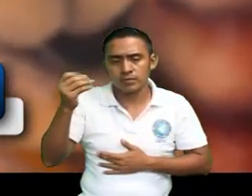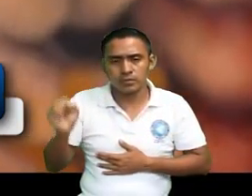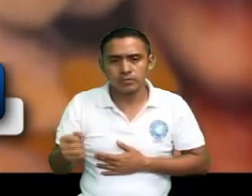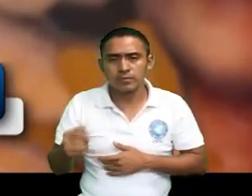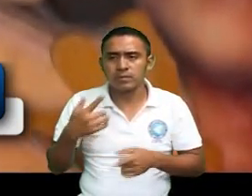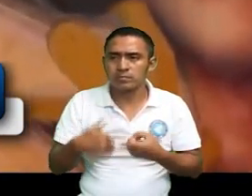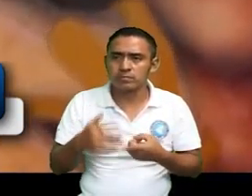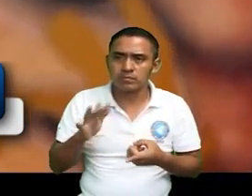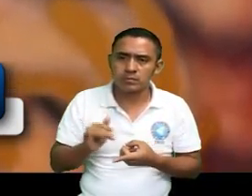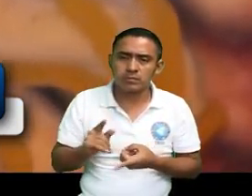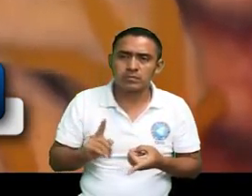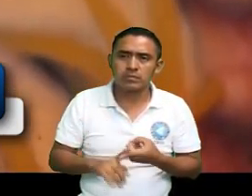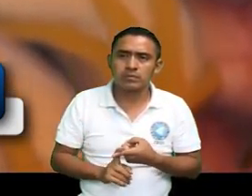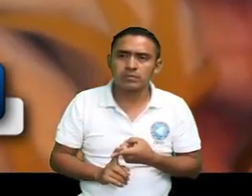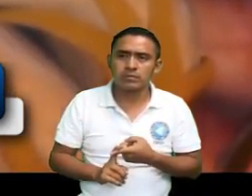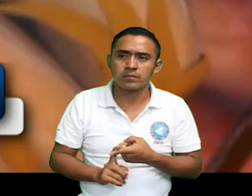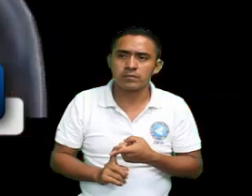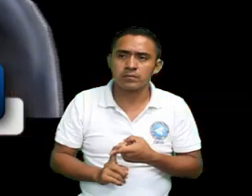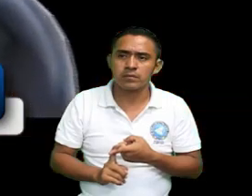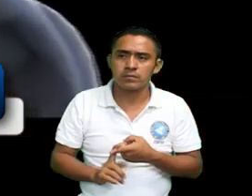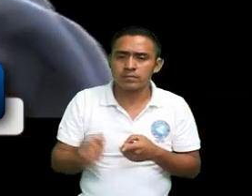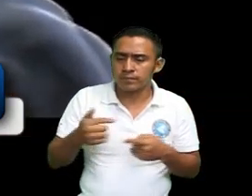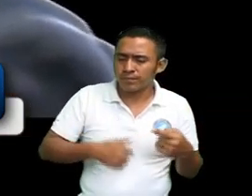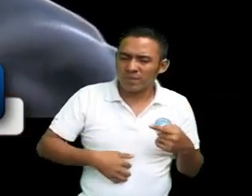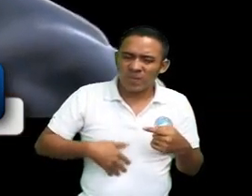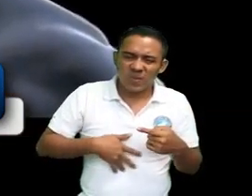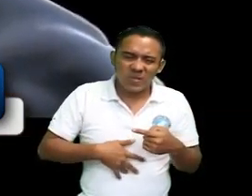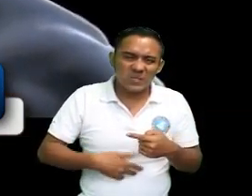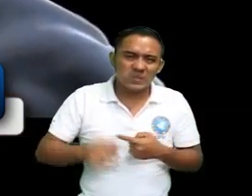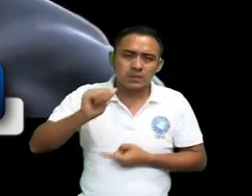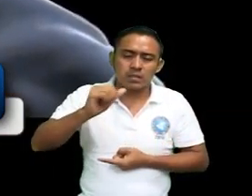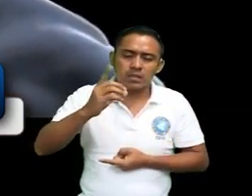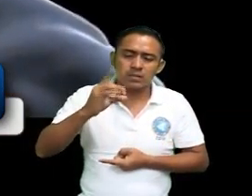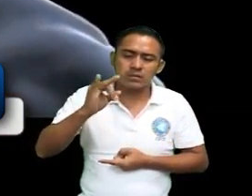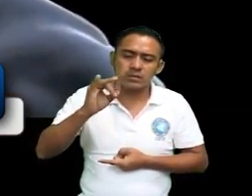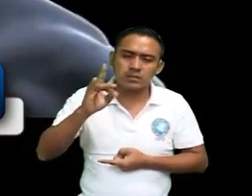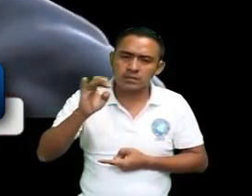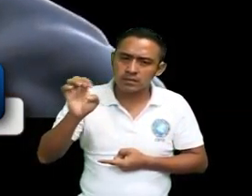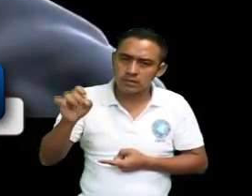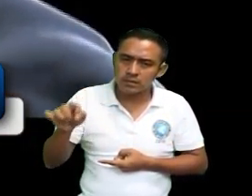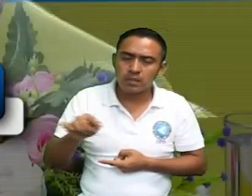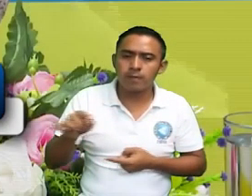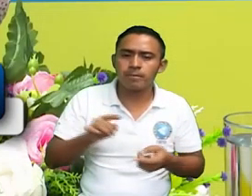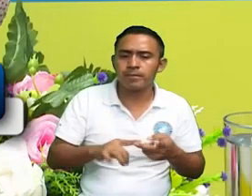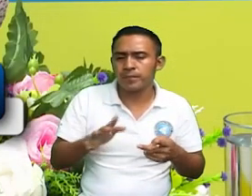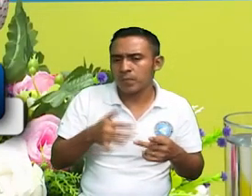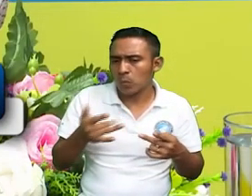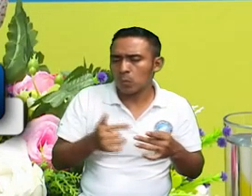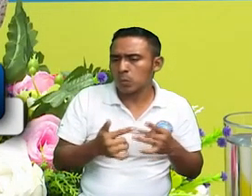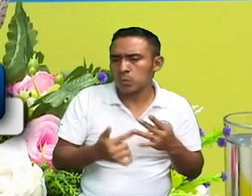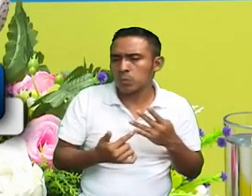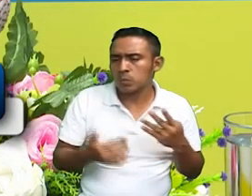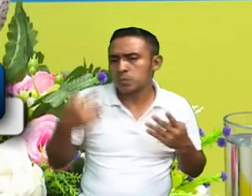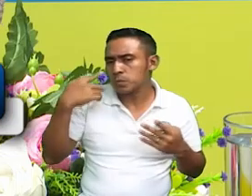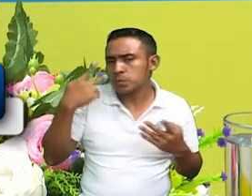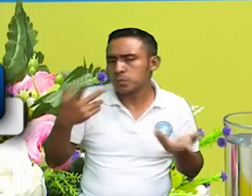hablamos de la acidez. ¿Qué otros tipos de síntomas son más frecuentes con esta